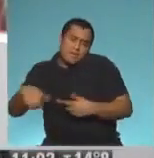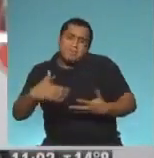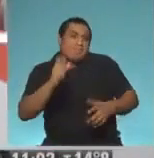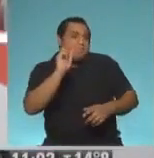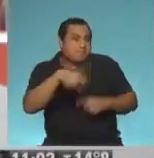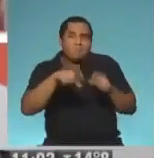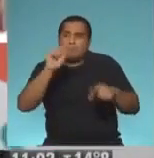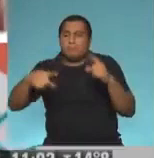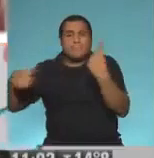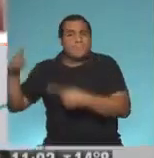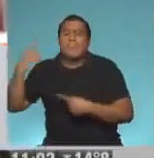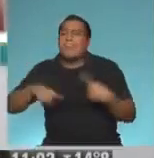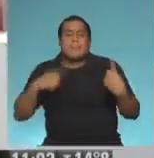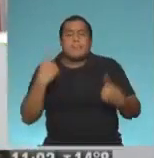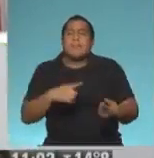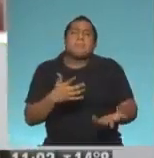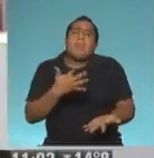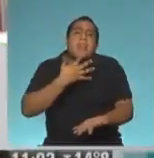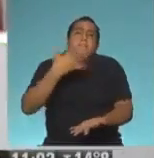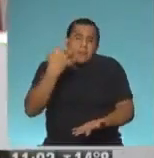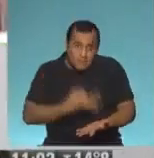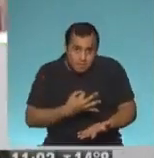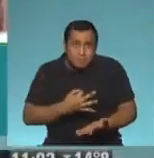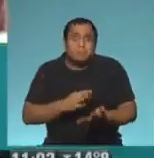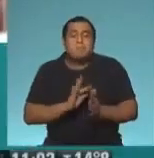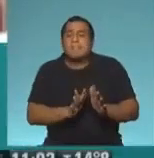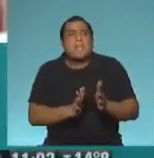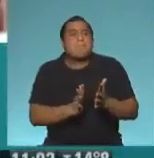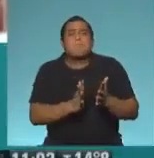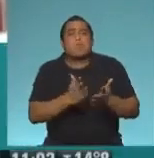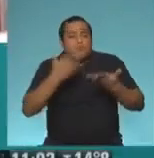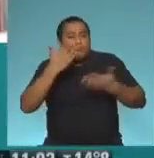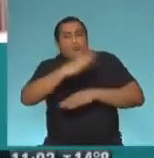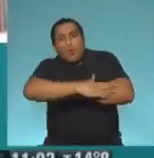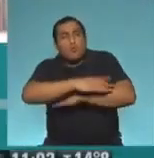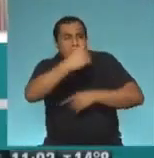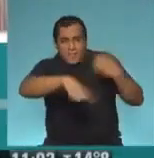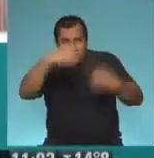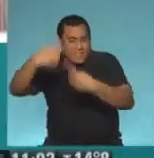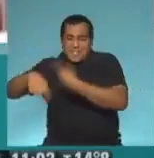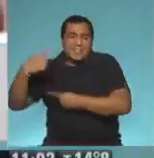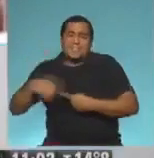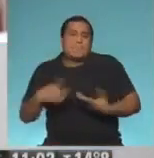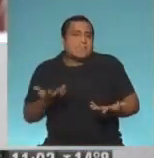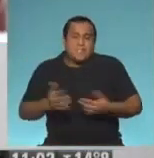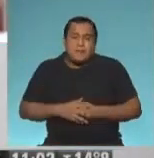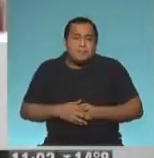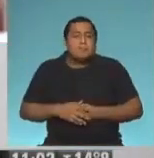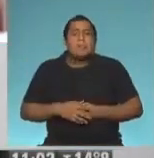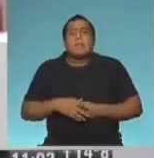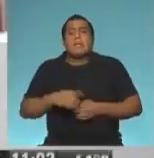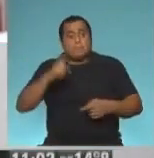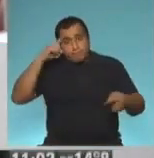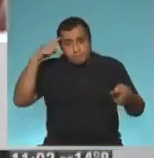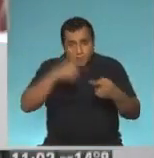en todos los pacientes, o sea, realmente el comportamiento no fue afectado específicamente